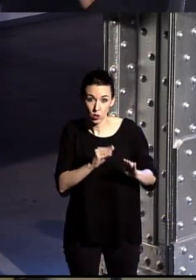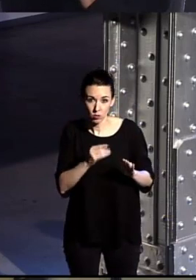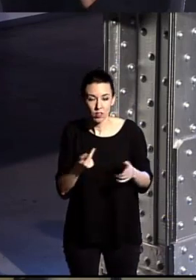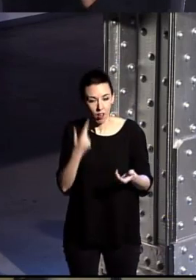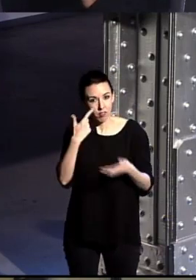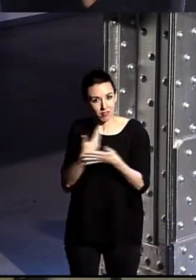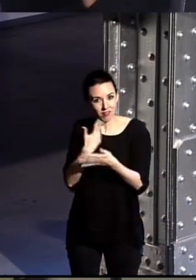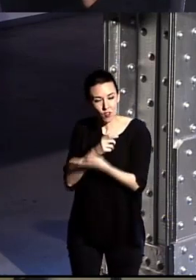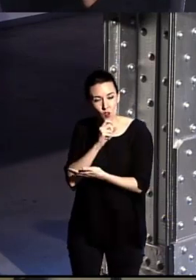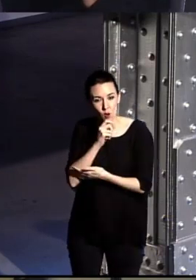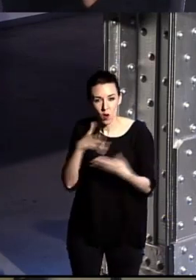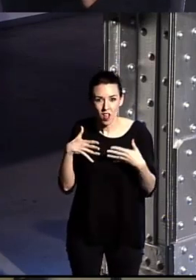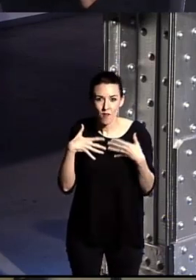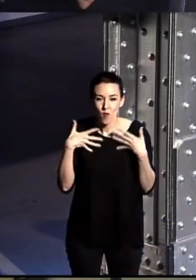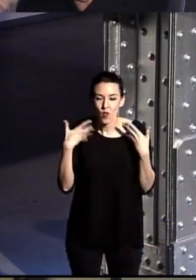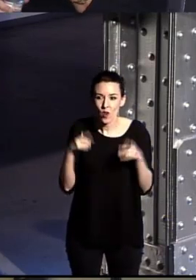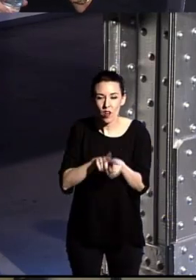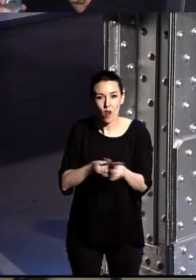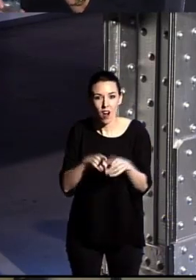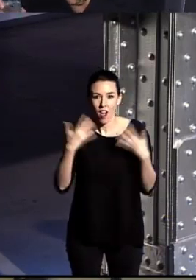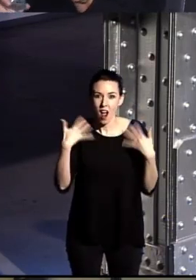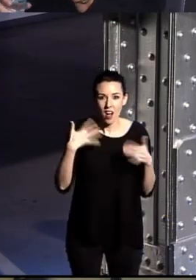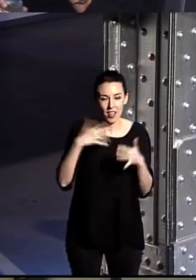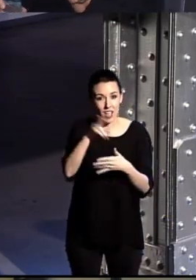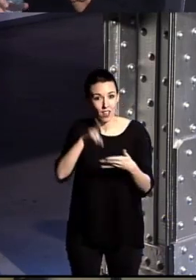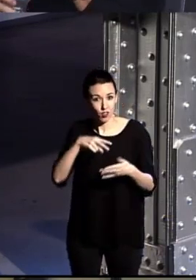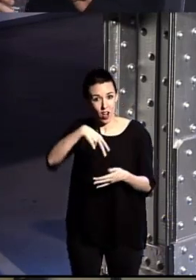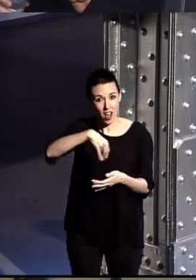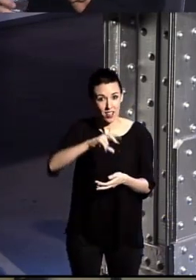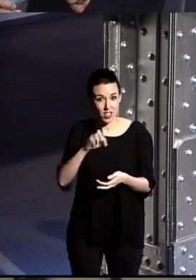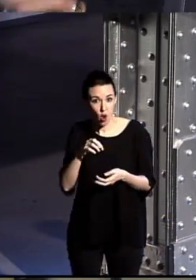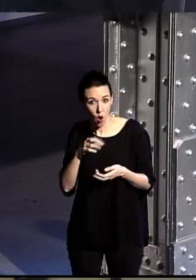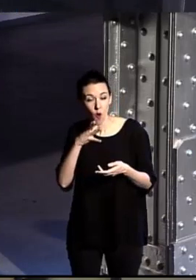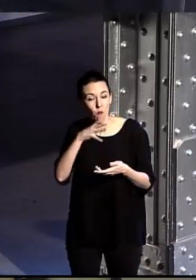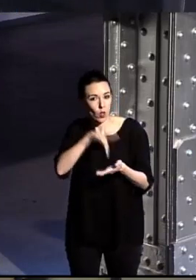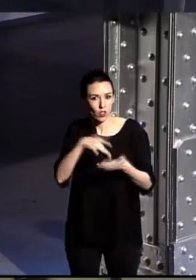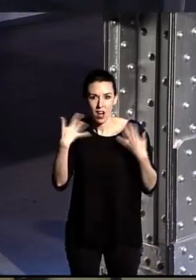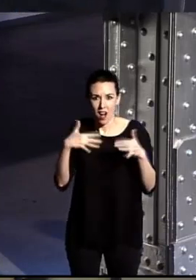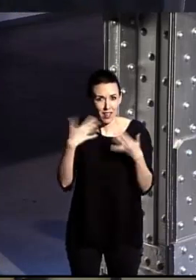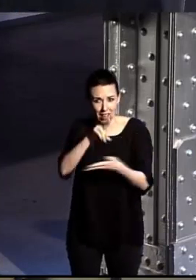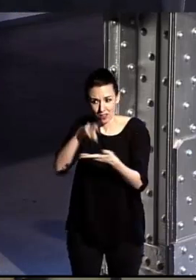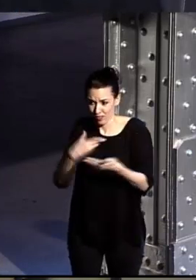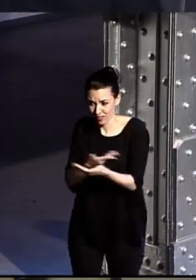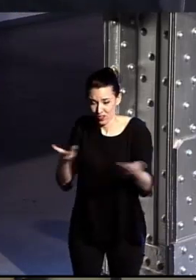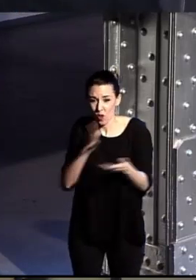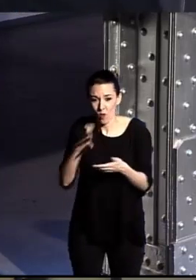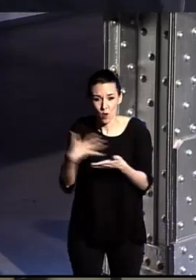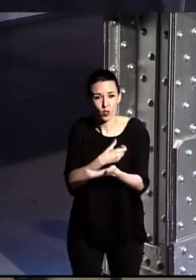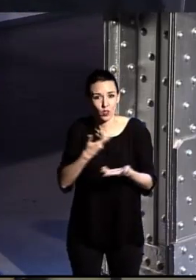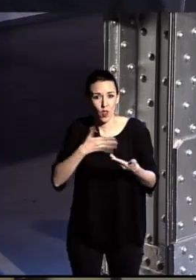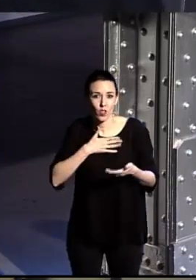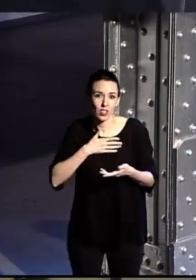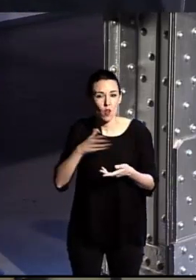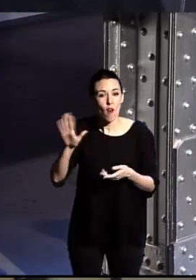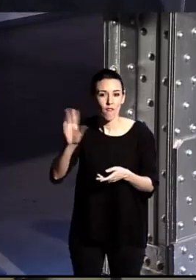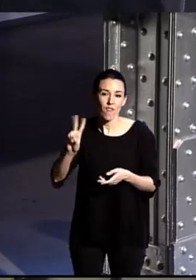Nos emociona mucho ver esa alegría lectora de Nino, ¿no? Que en el fondo es la alegría lectora de todos, ¿no? Que todos somos hijos de